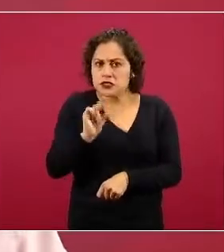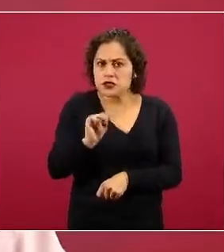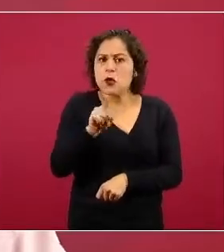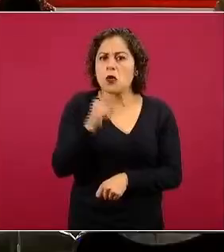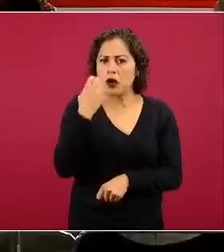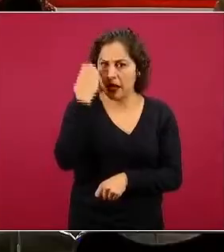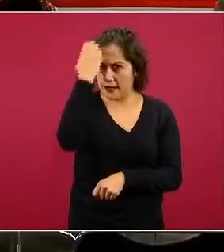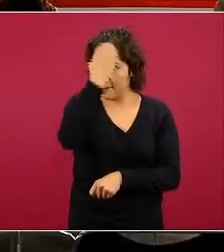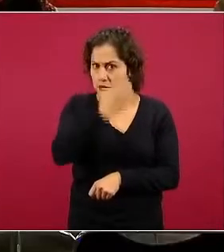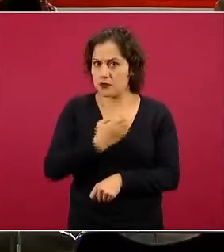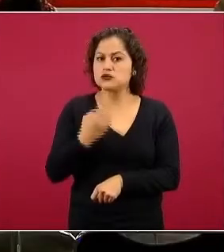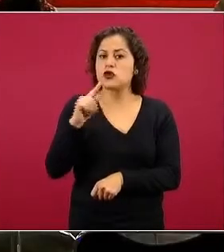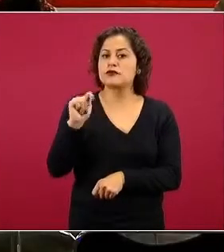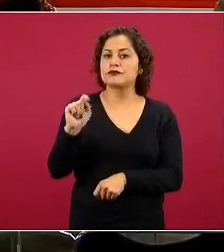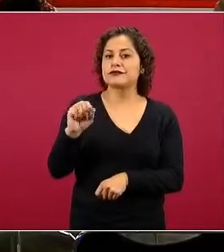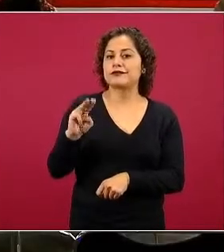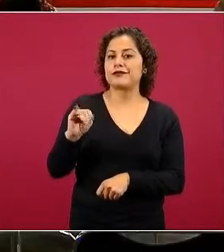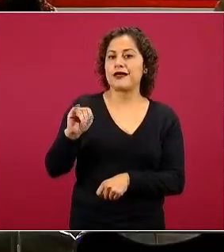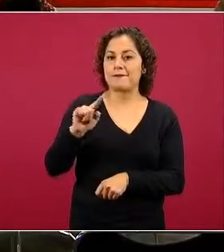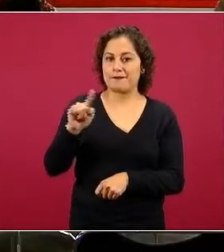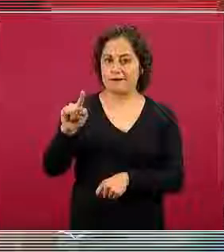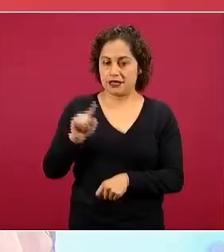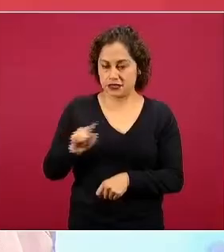hay que tamizar, a diferencia del